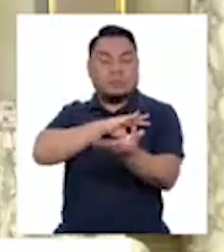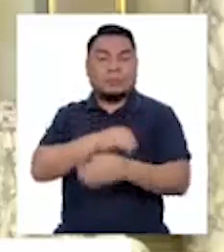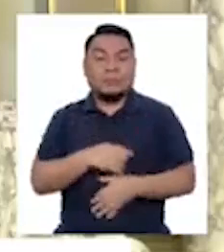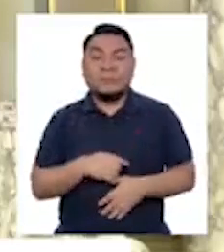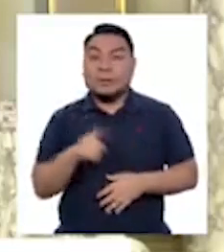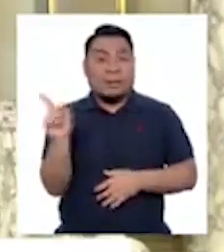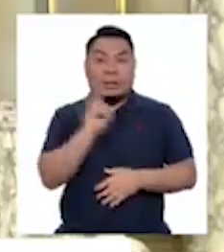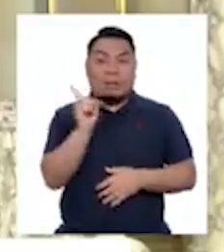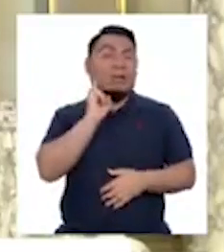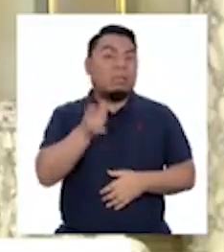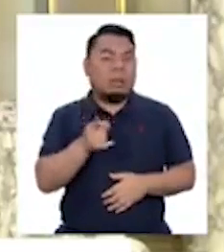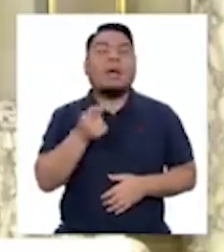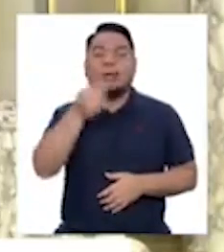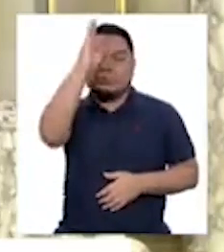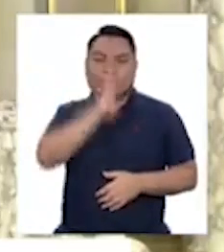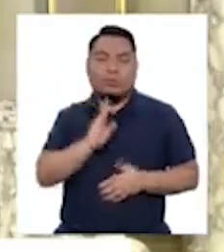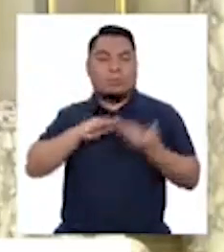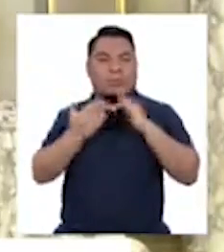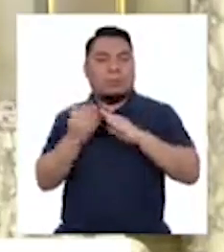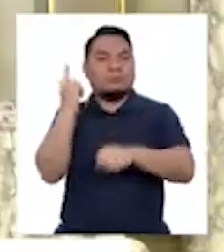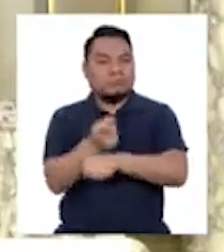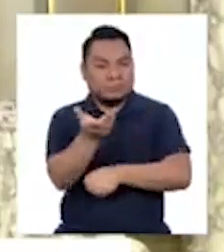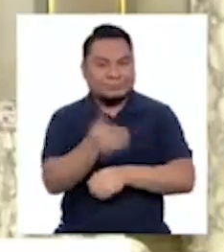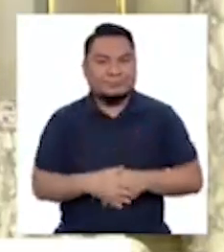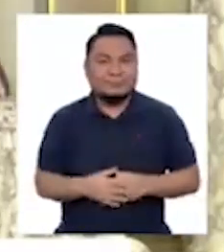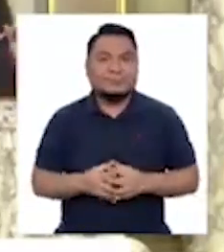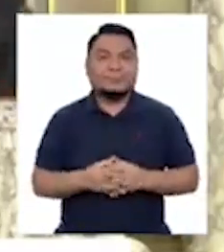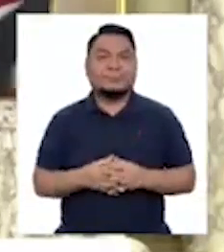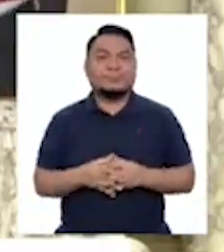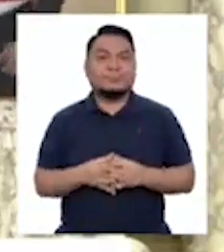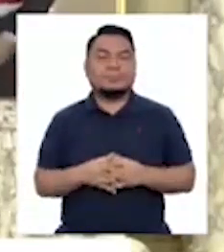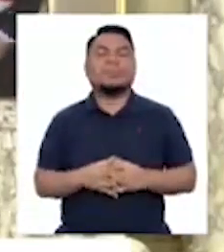no, él y la patria os lo demanden.